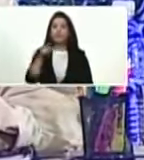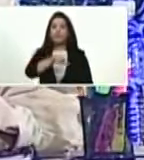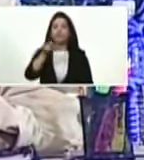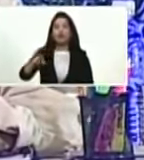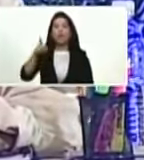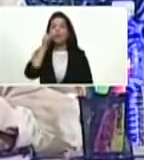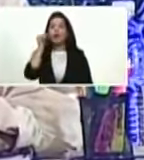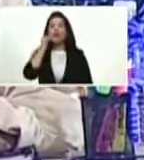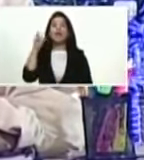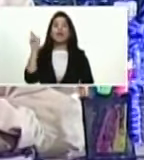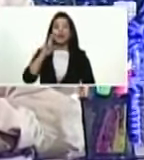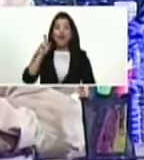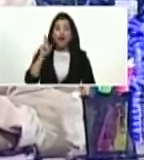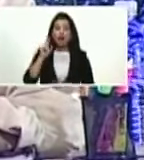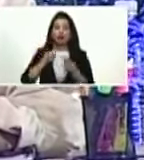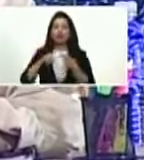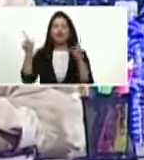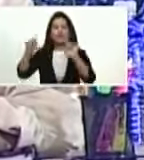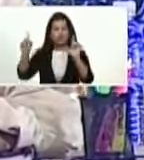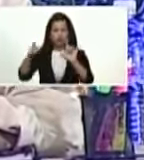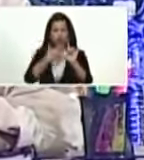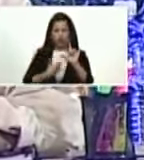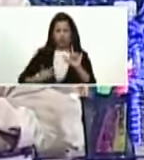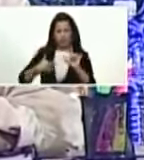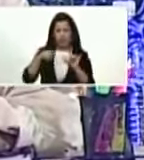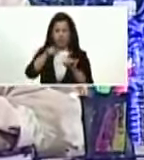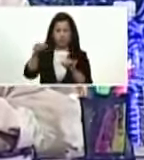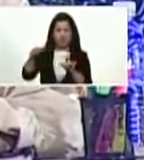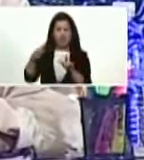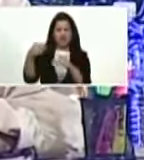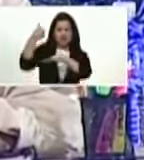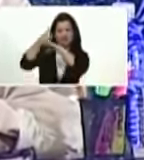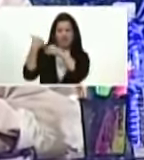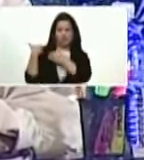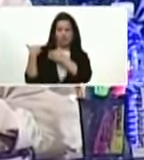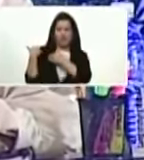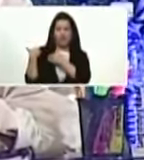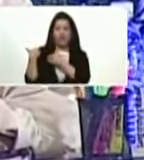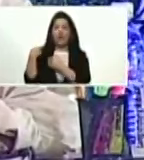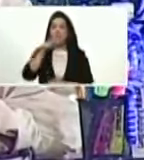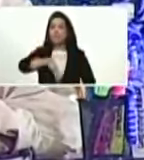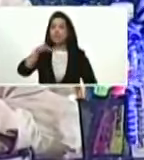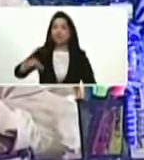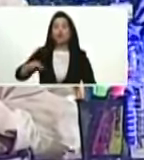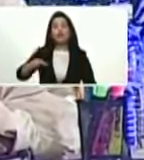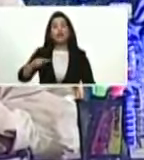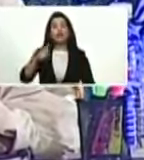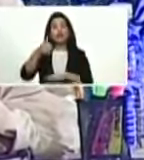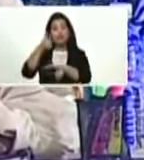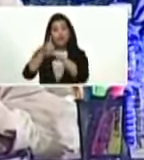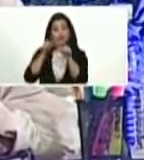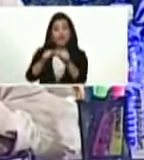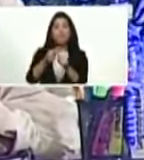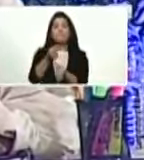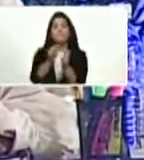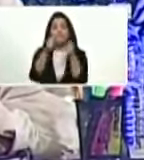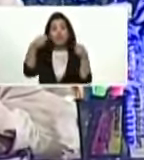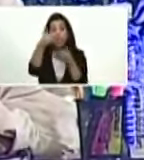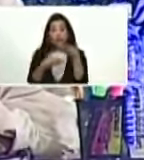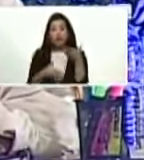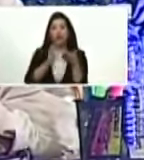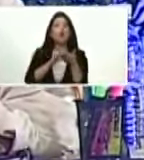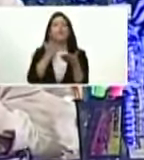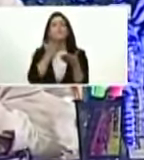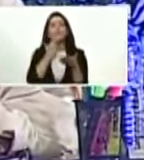escuchan, radios, televisoras, que dirigen periódicos. Por ejemplo,